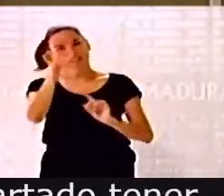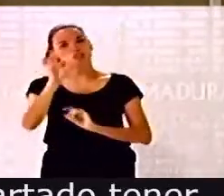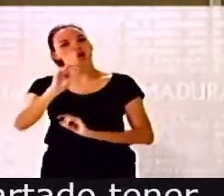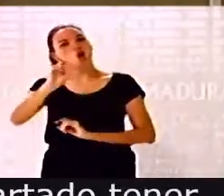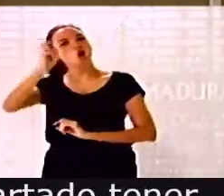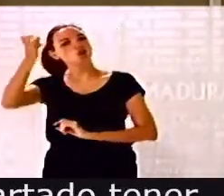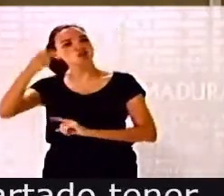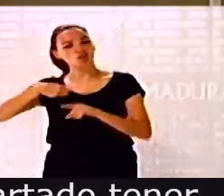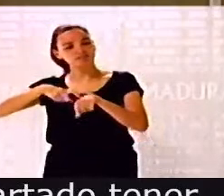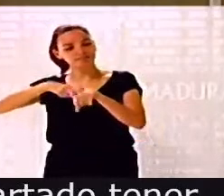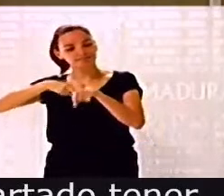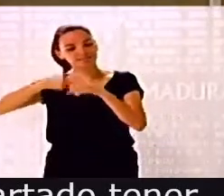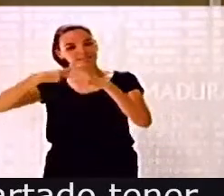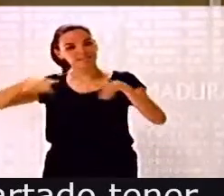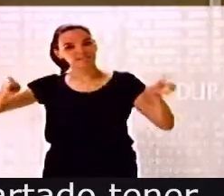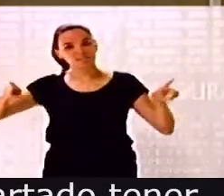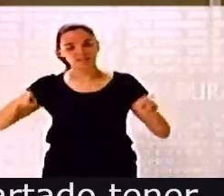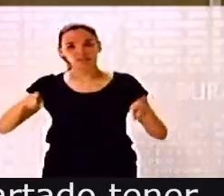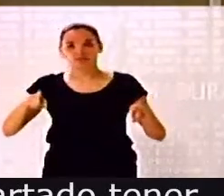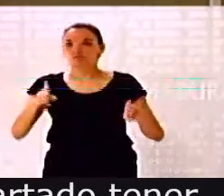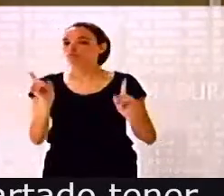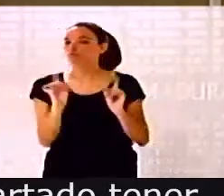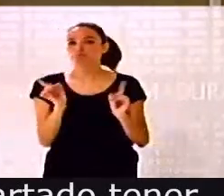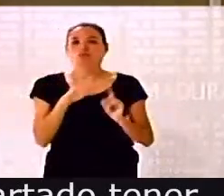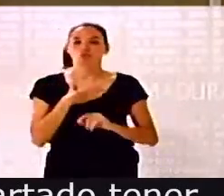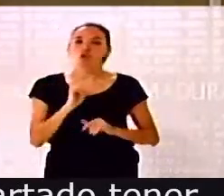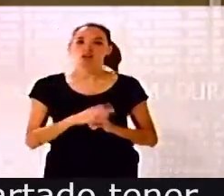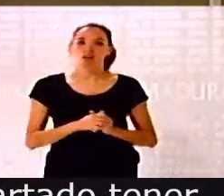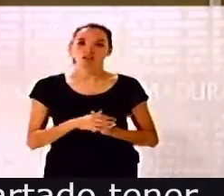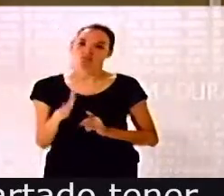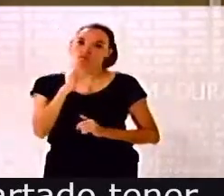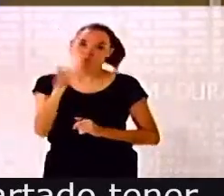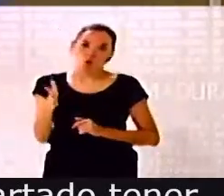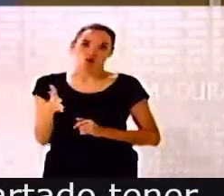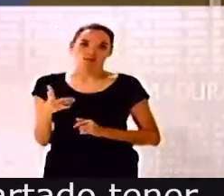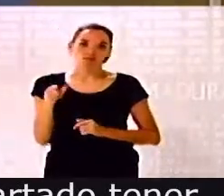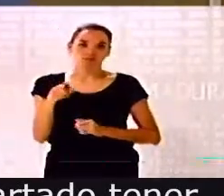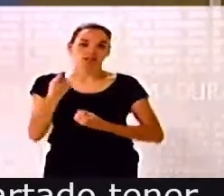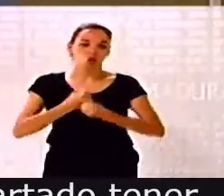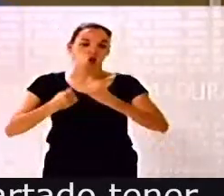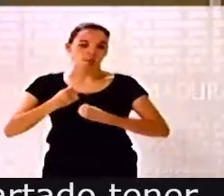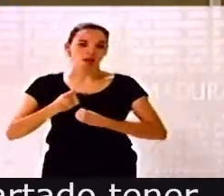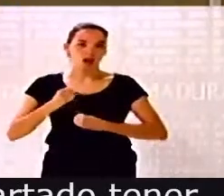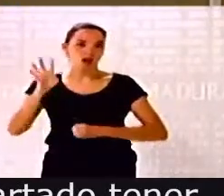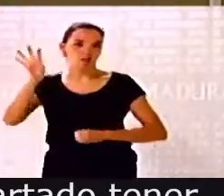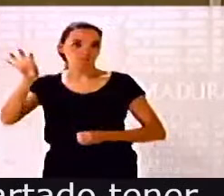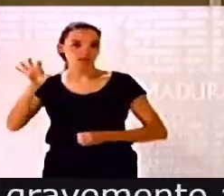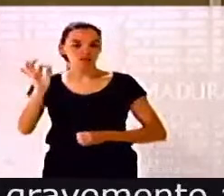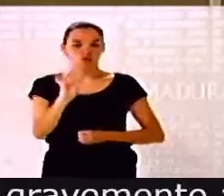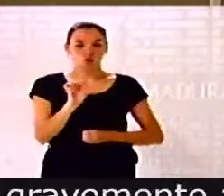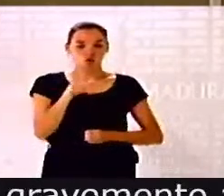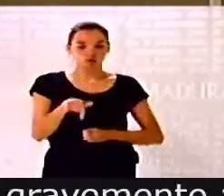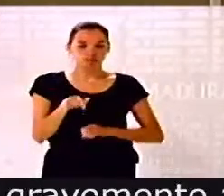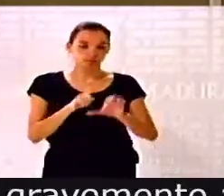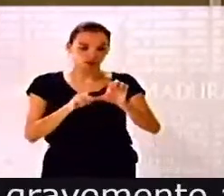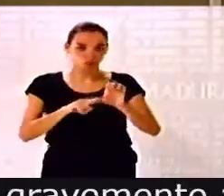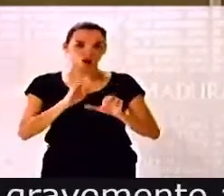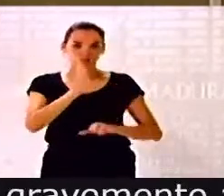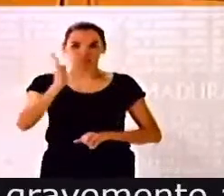índole que afectarían gravemente al tejido productivo de nuestro país y de nuestra región.